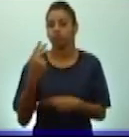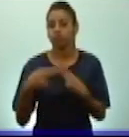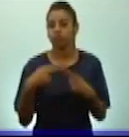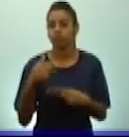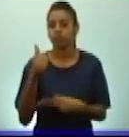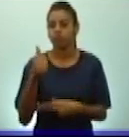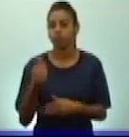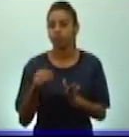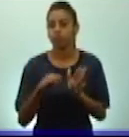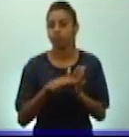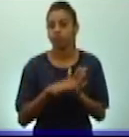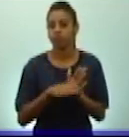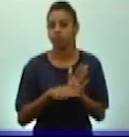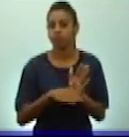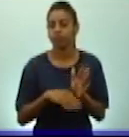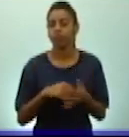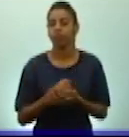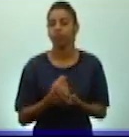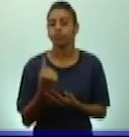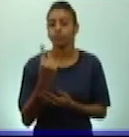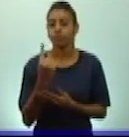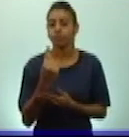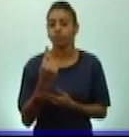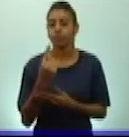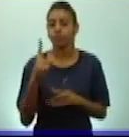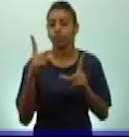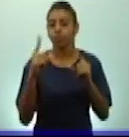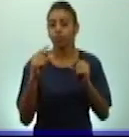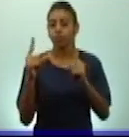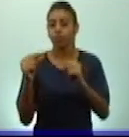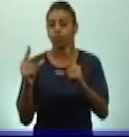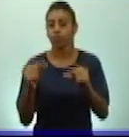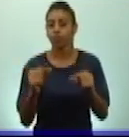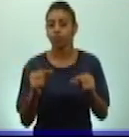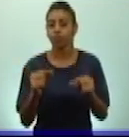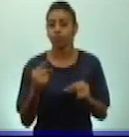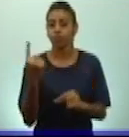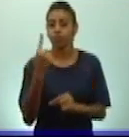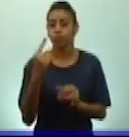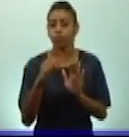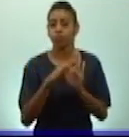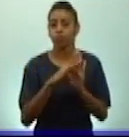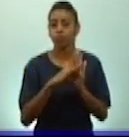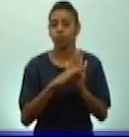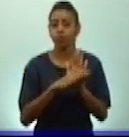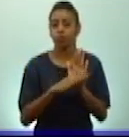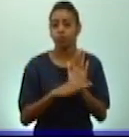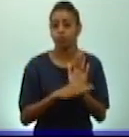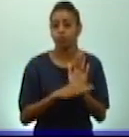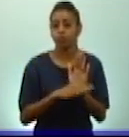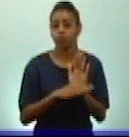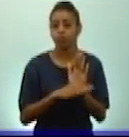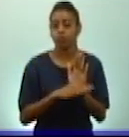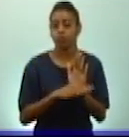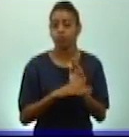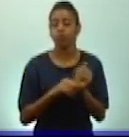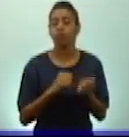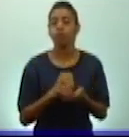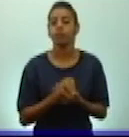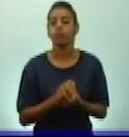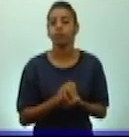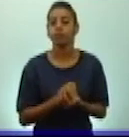actividades. En primer lugar, debemos resumir esas primeras medidas de la revolución, del gobierno